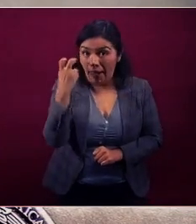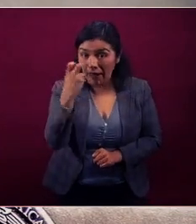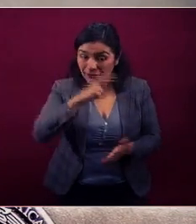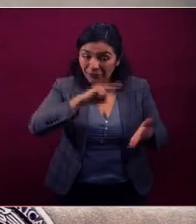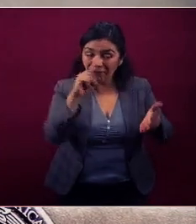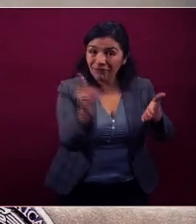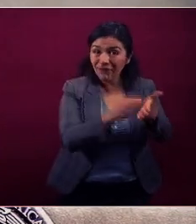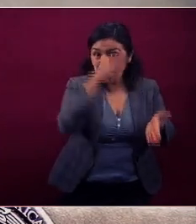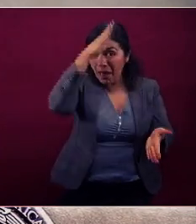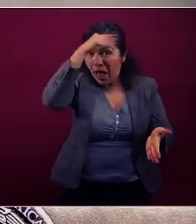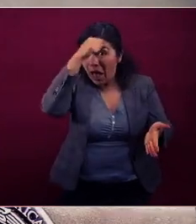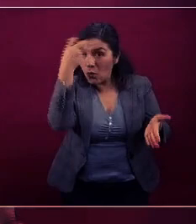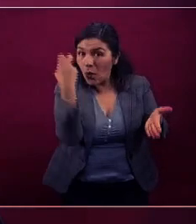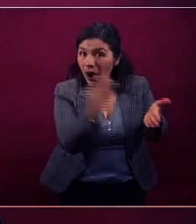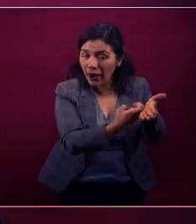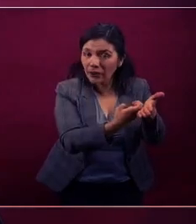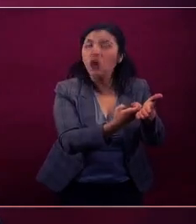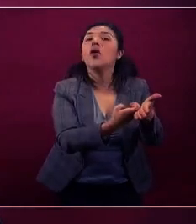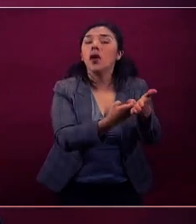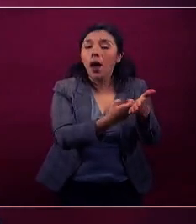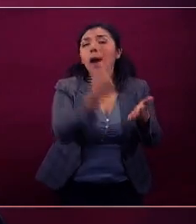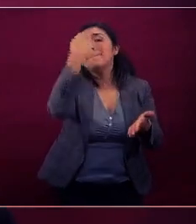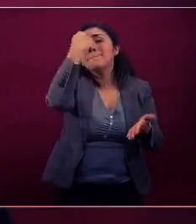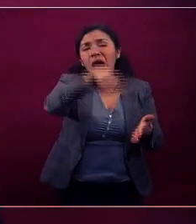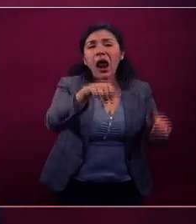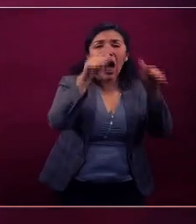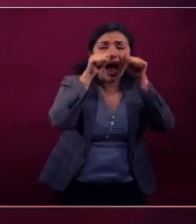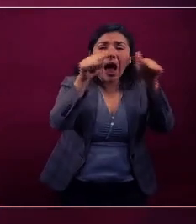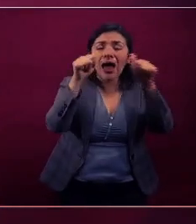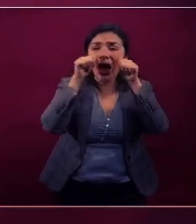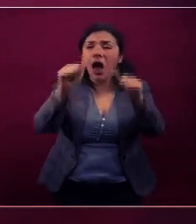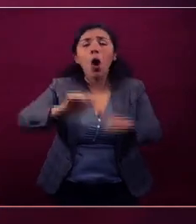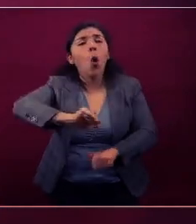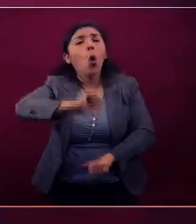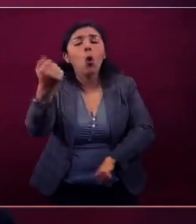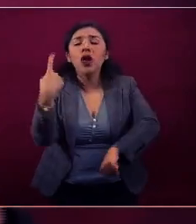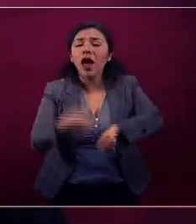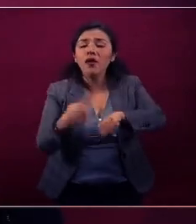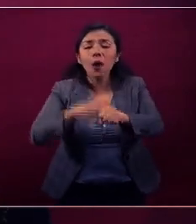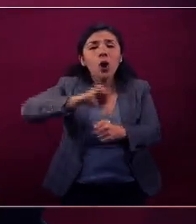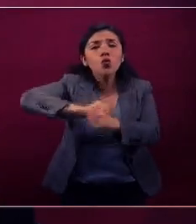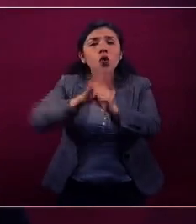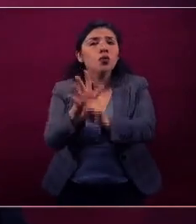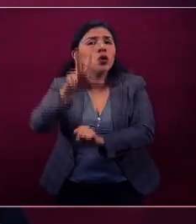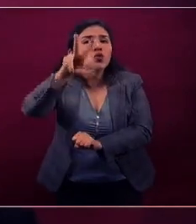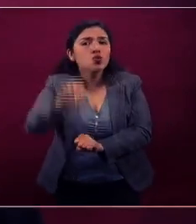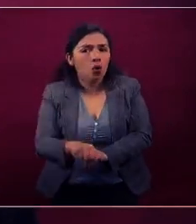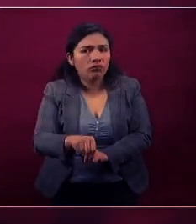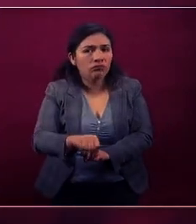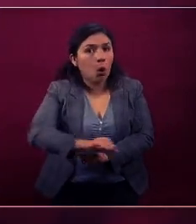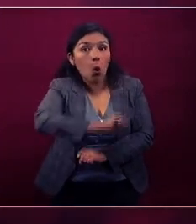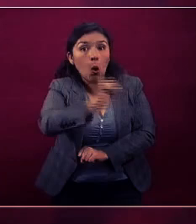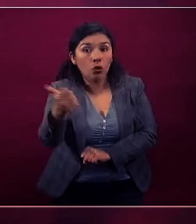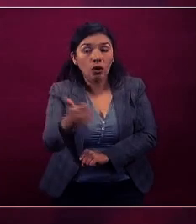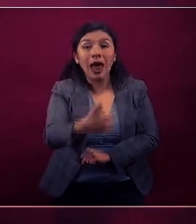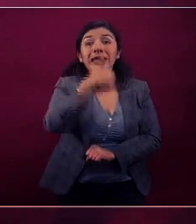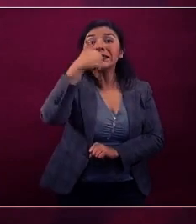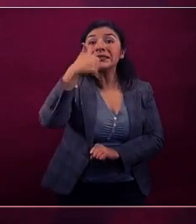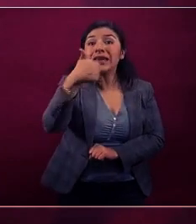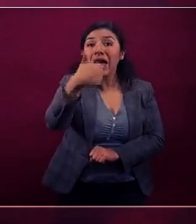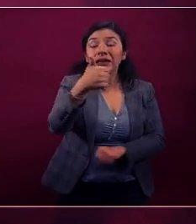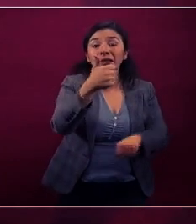y la Asociación, se hizo para atender lo no COVID. Específicamente 6